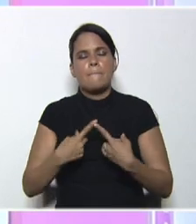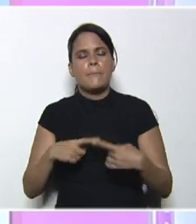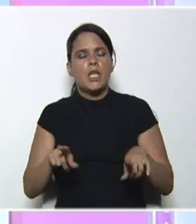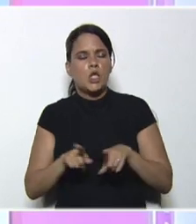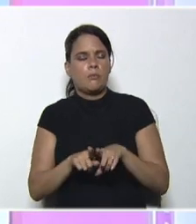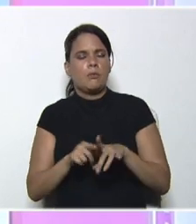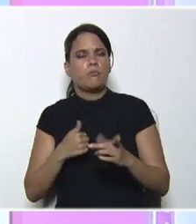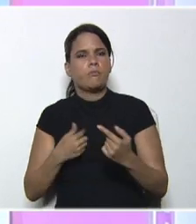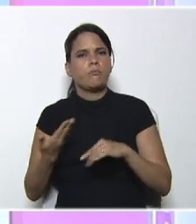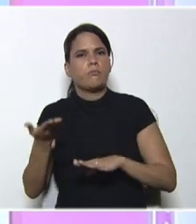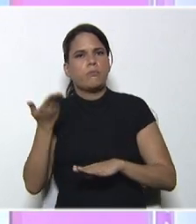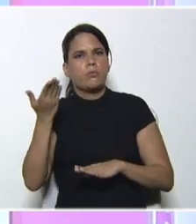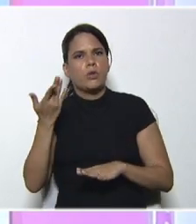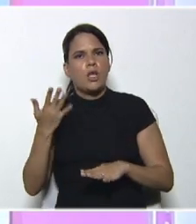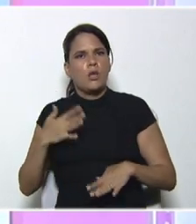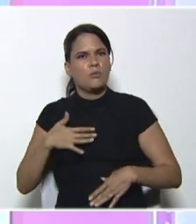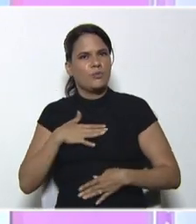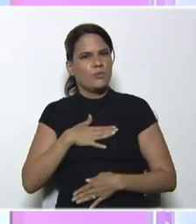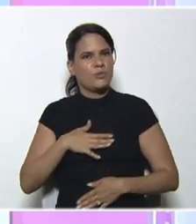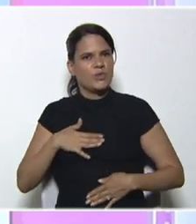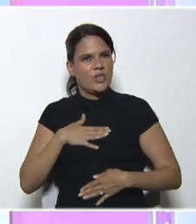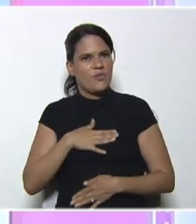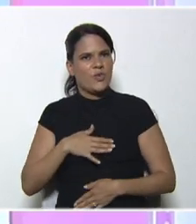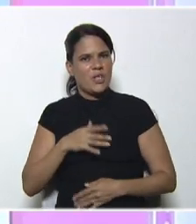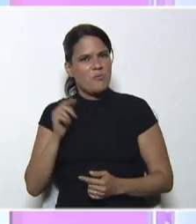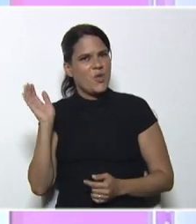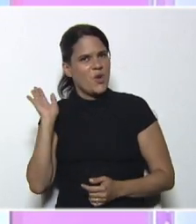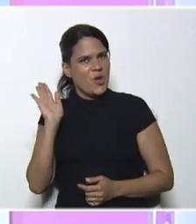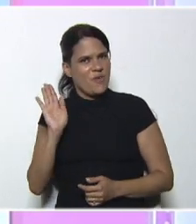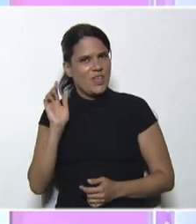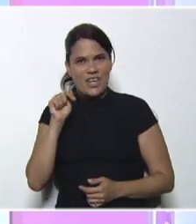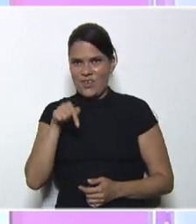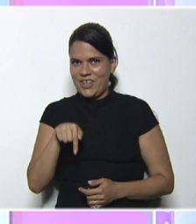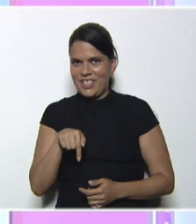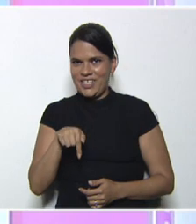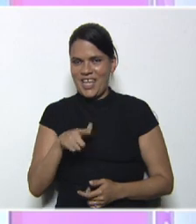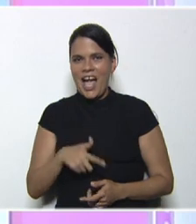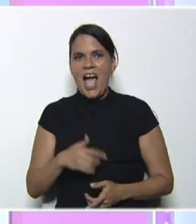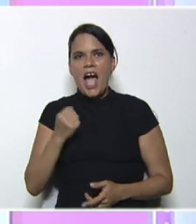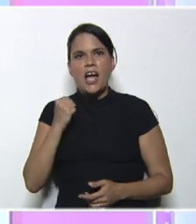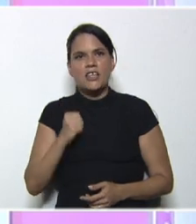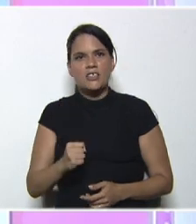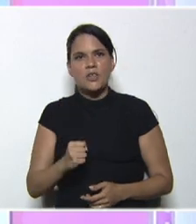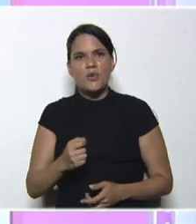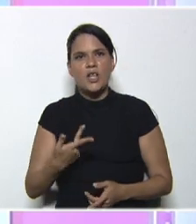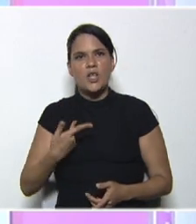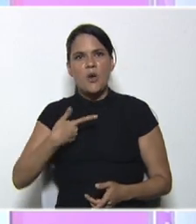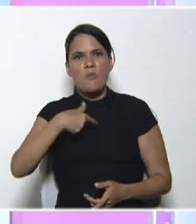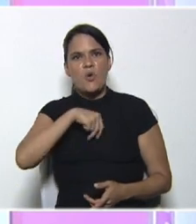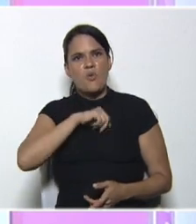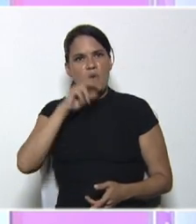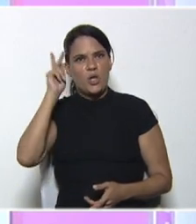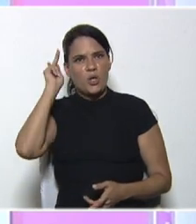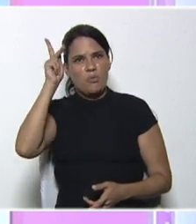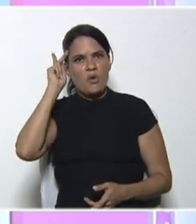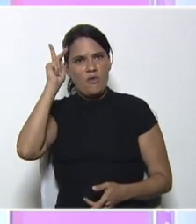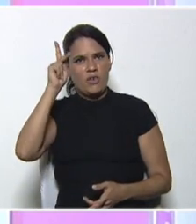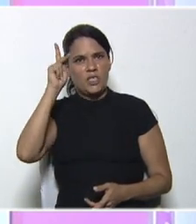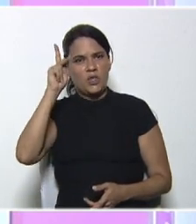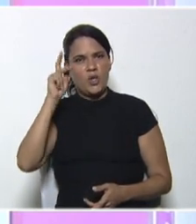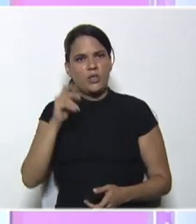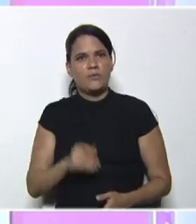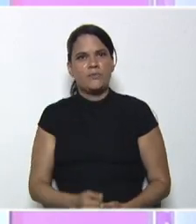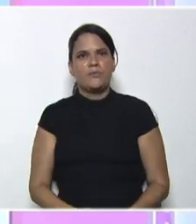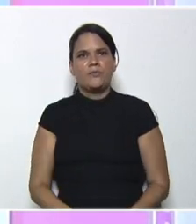es importante que disfrutemos del segmento que viene a continuación, garantizado por nuestro profesor Gerson